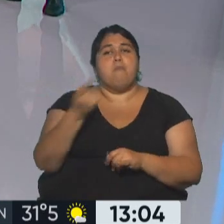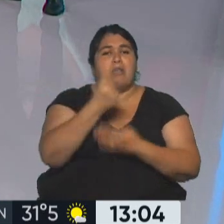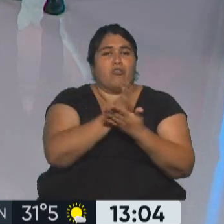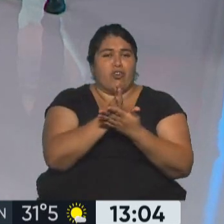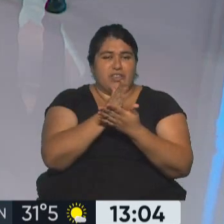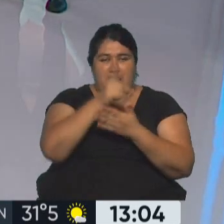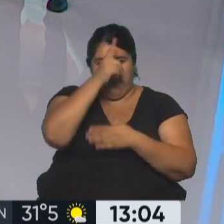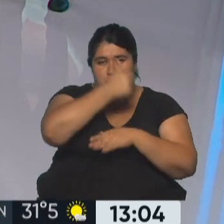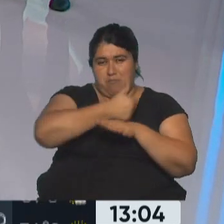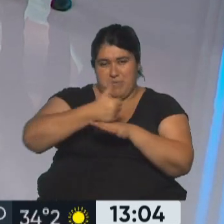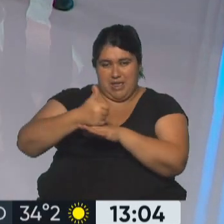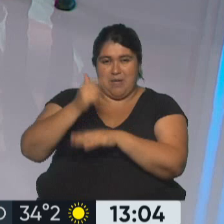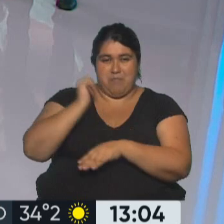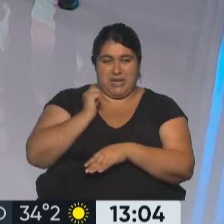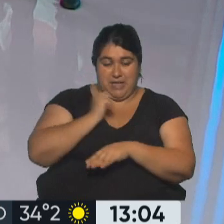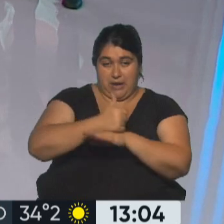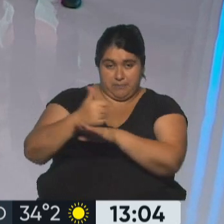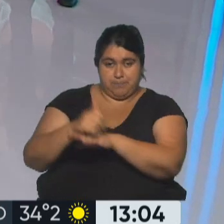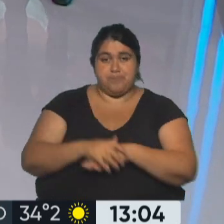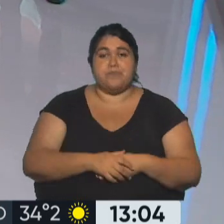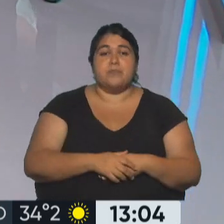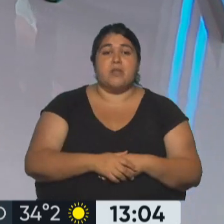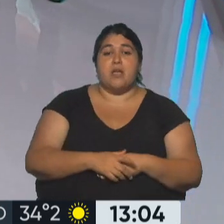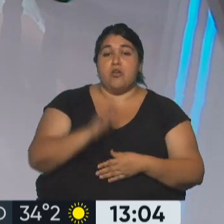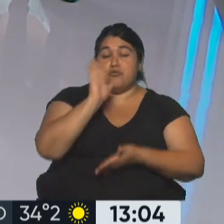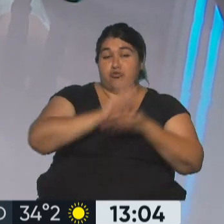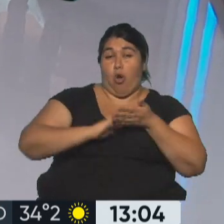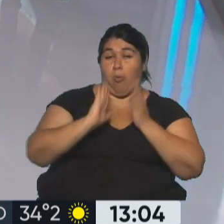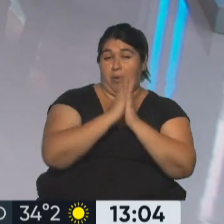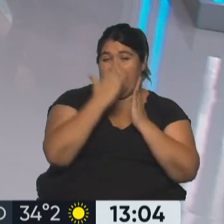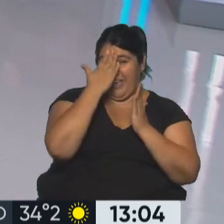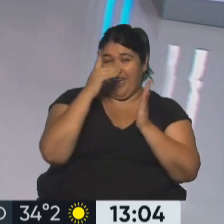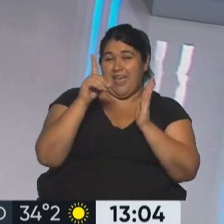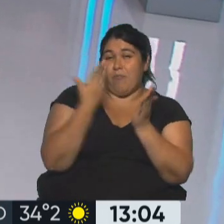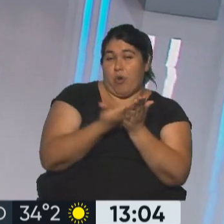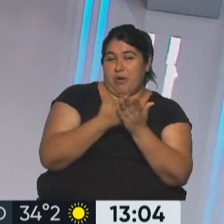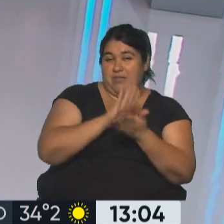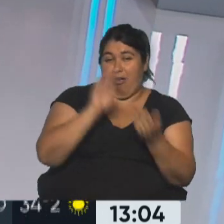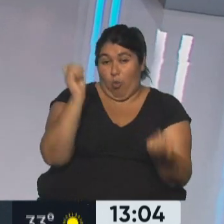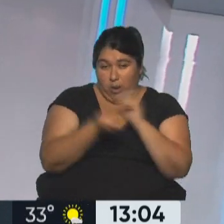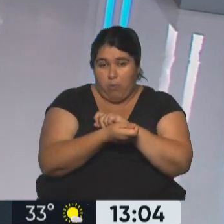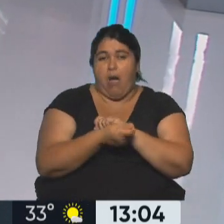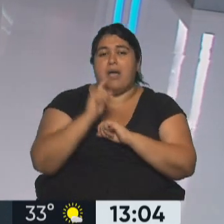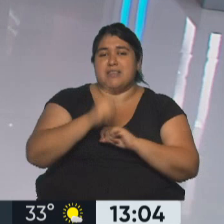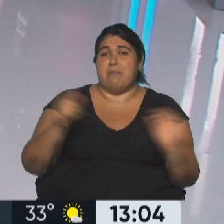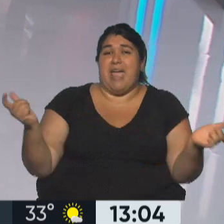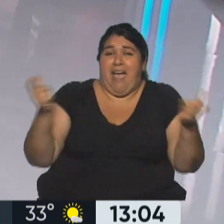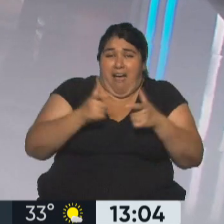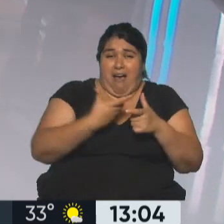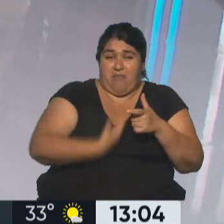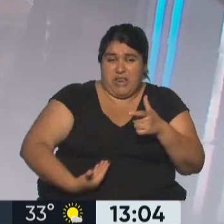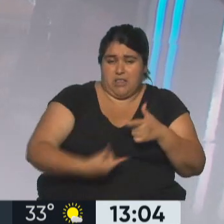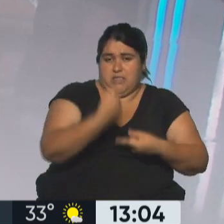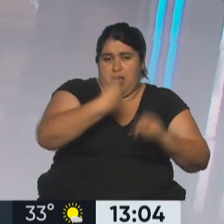frontera. Y seguimos avanzando con las dificultades, derrota en el plebiscito de salida, cambios en el gabinete, ya vamos a dar cuenta de